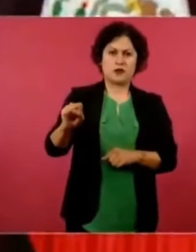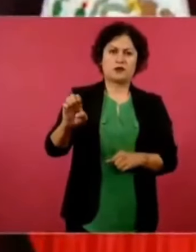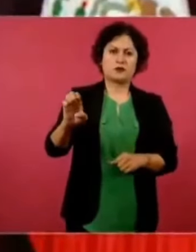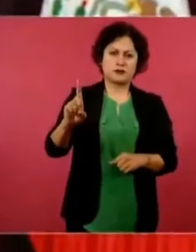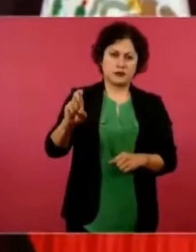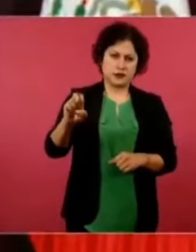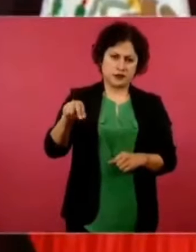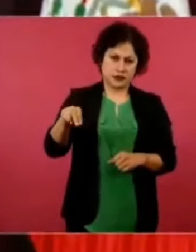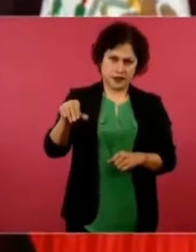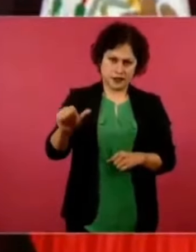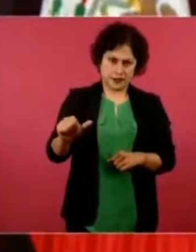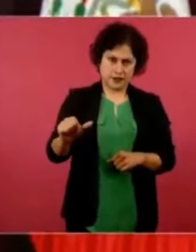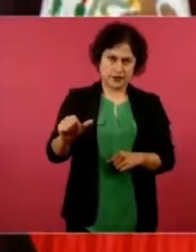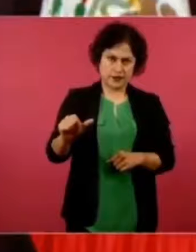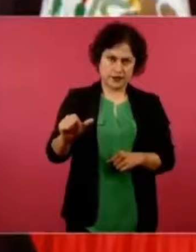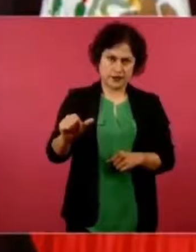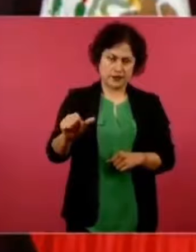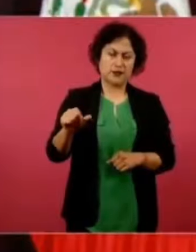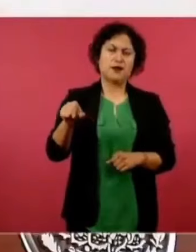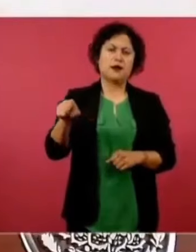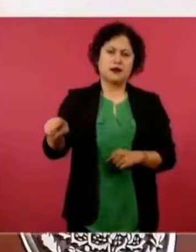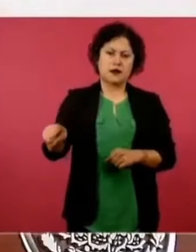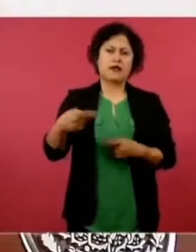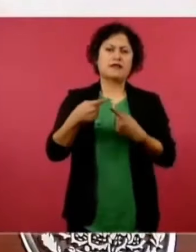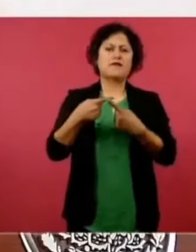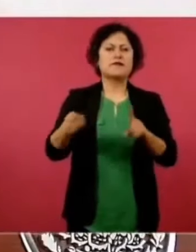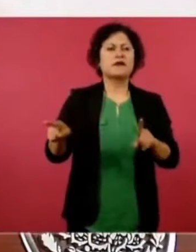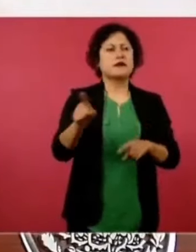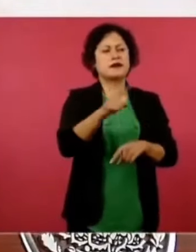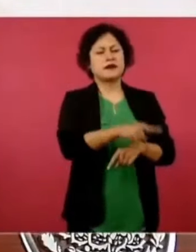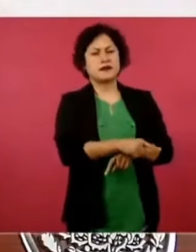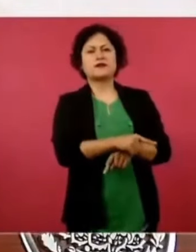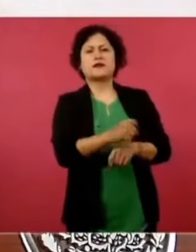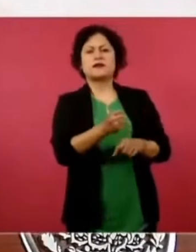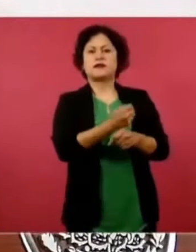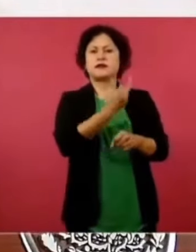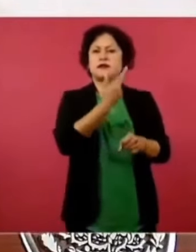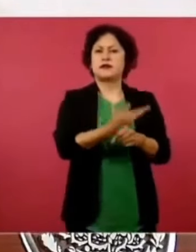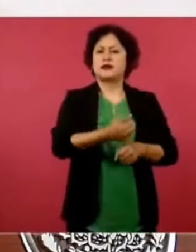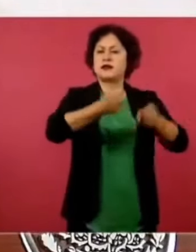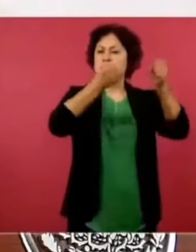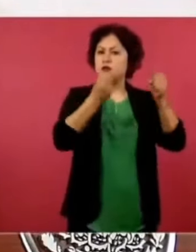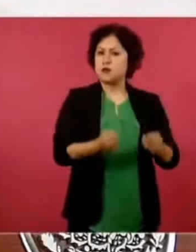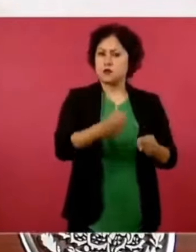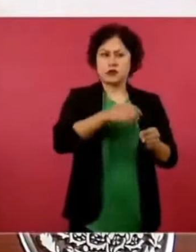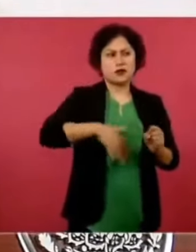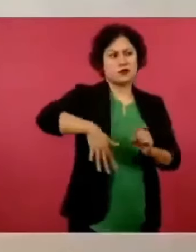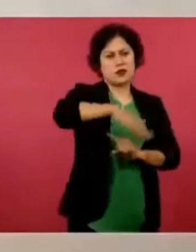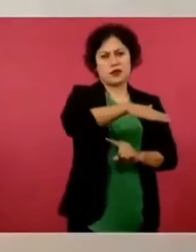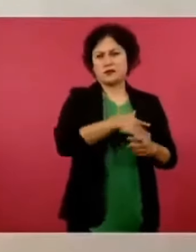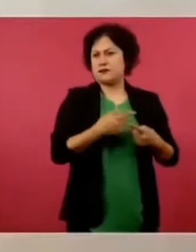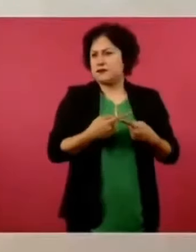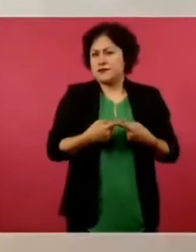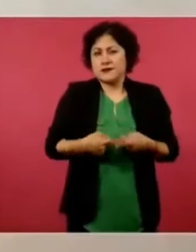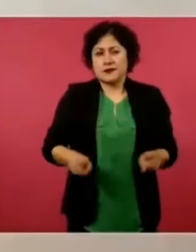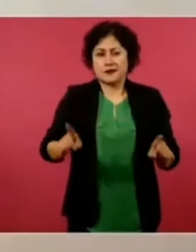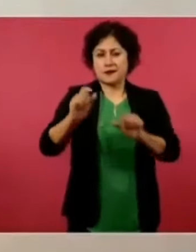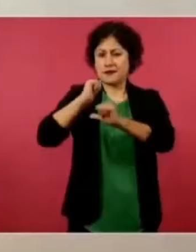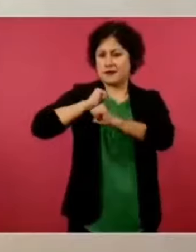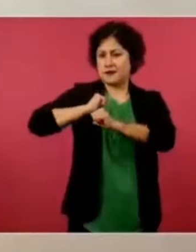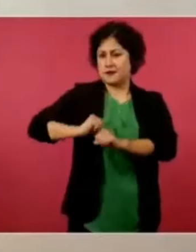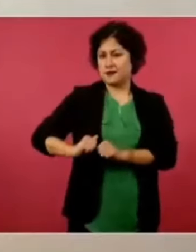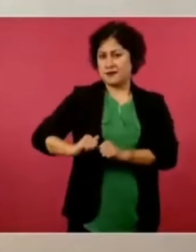secretaría de seguridad pública y también es